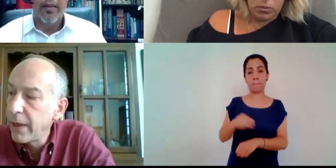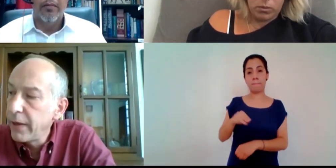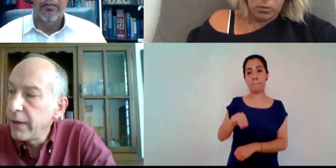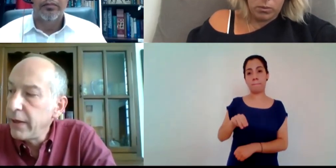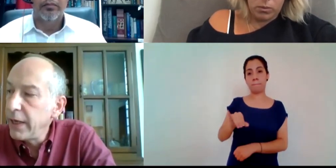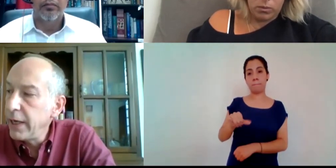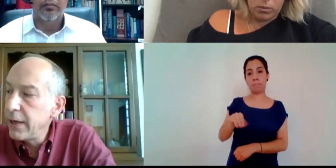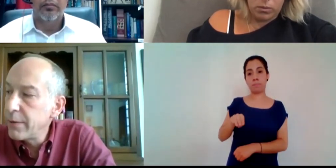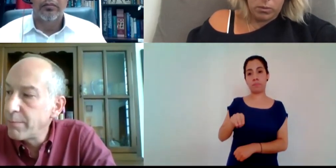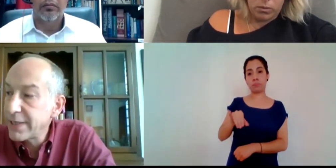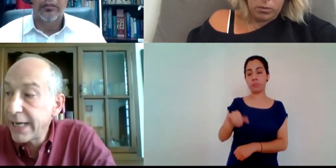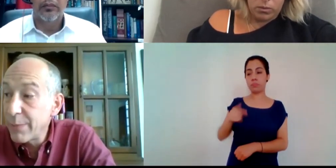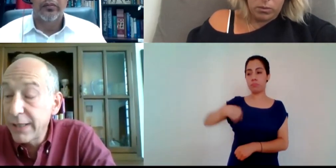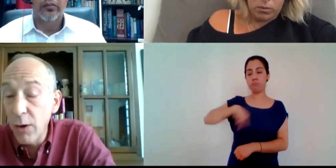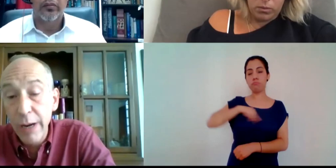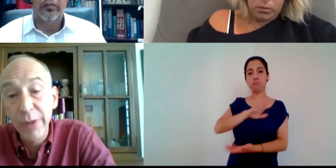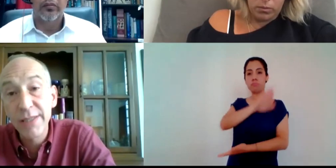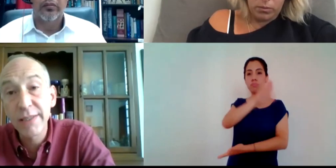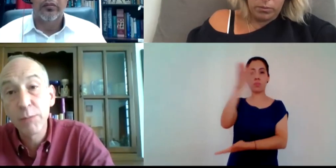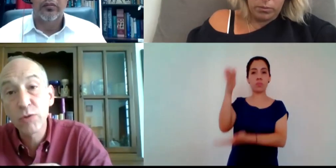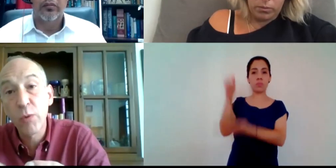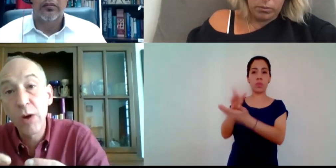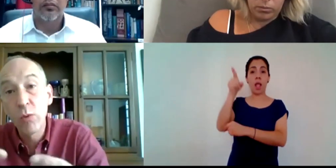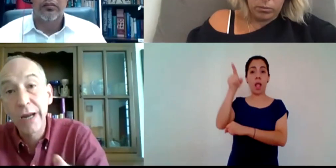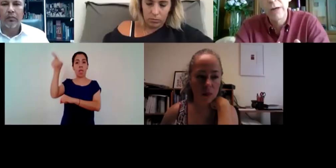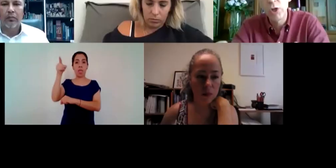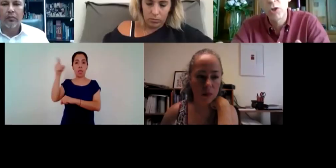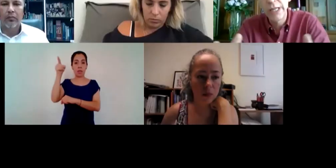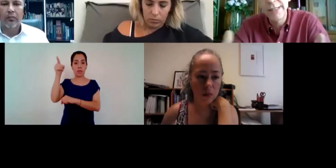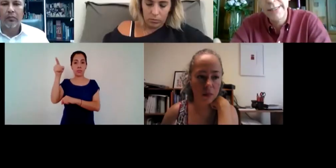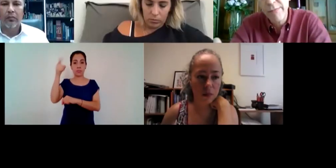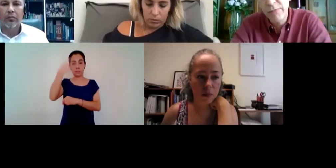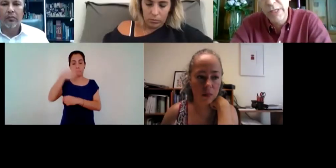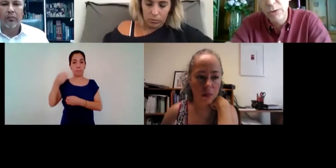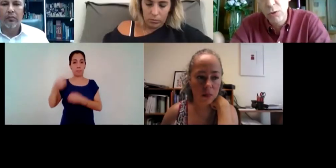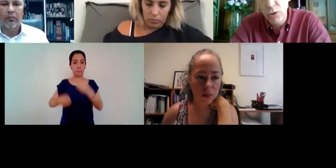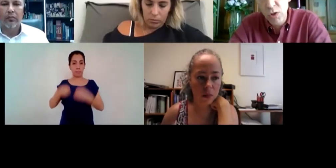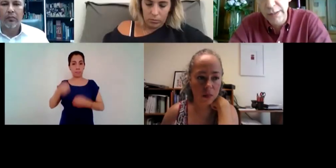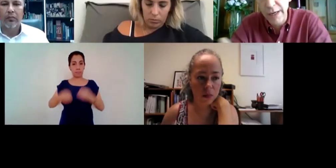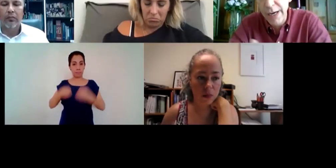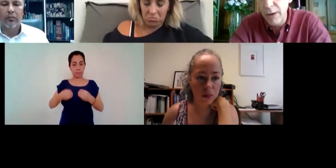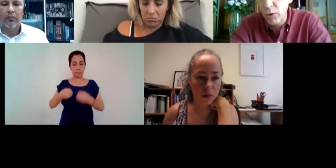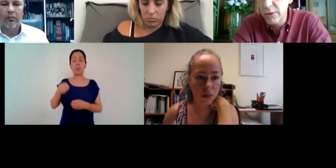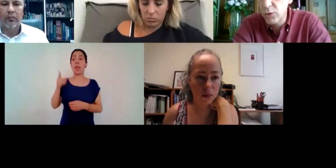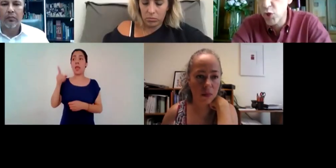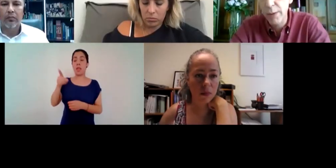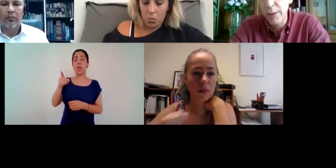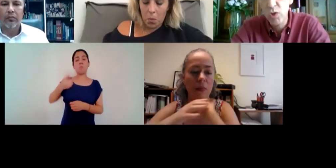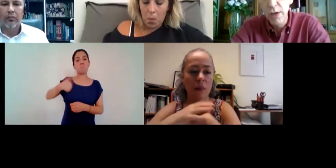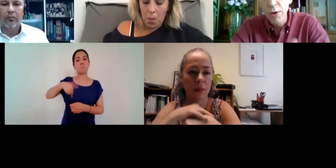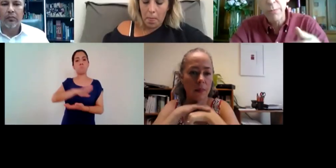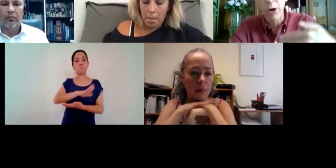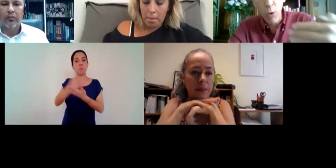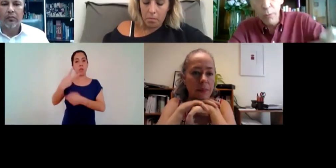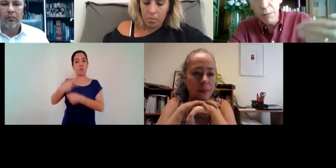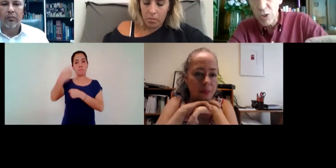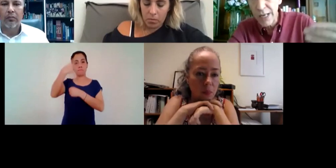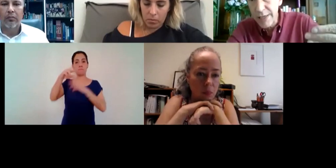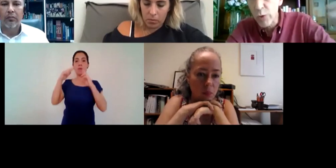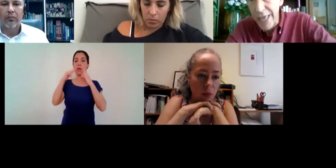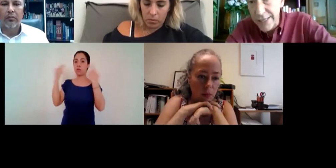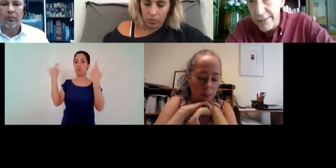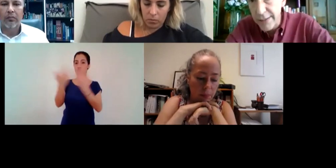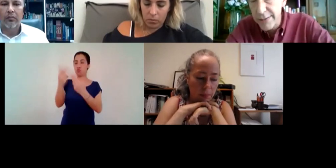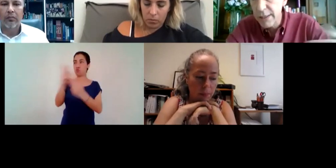específicamente. Y básicamente lo que presenciamos fue una reunión del staff, de todos los que trabajan con estos chavos, pero luego vimos